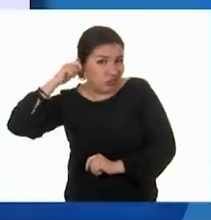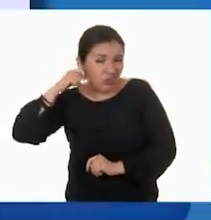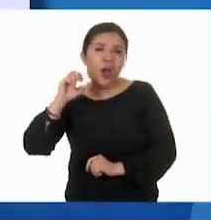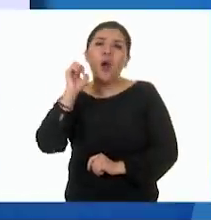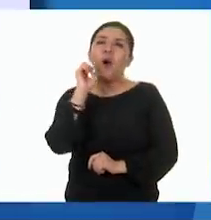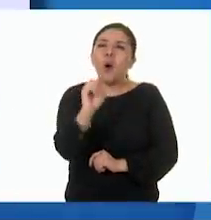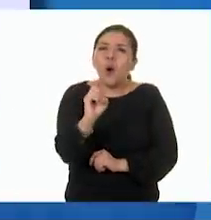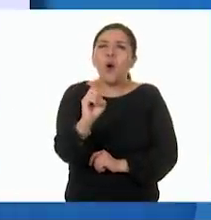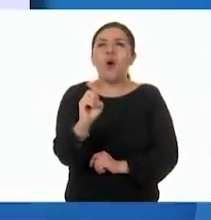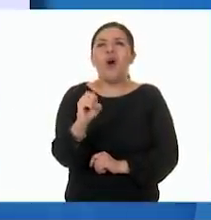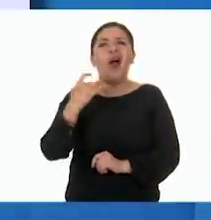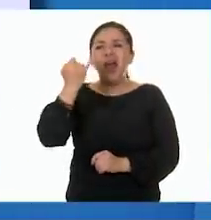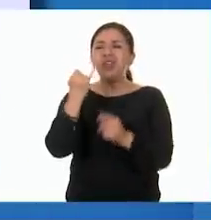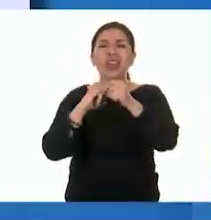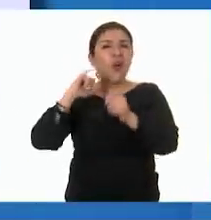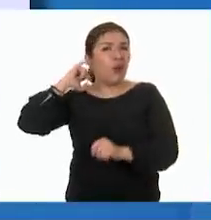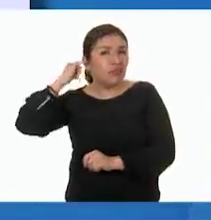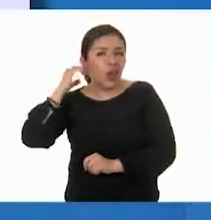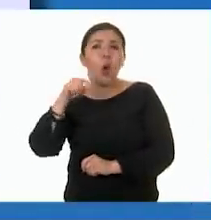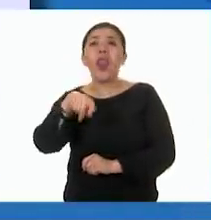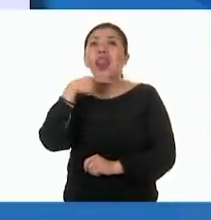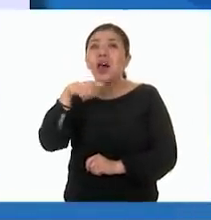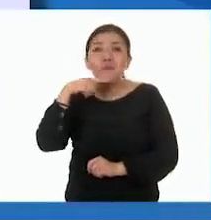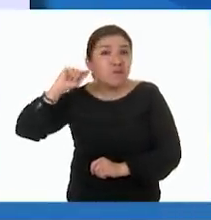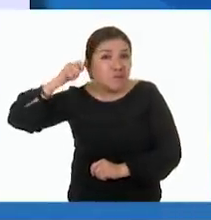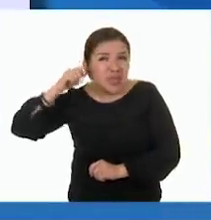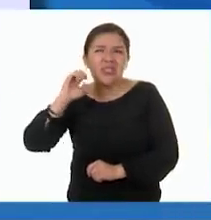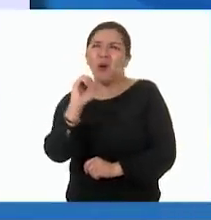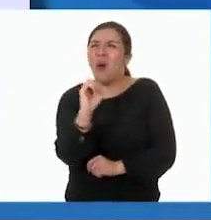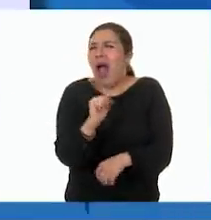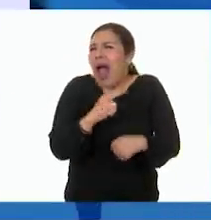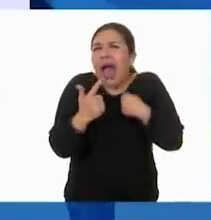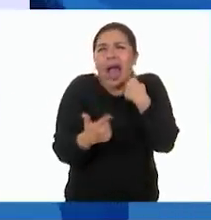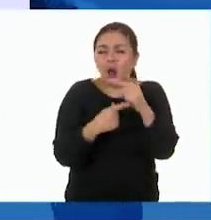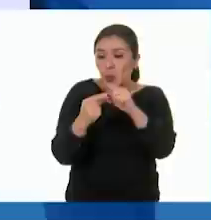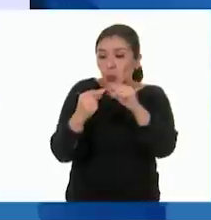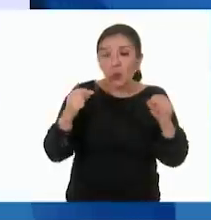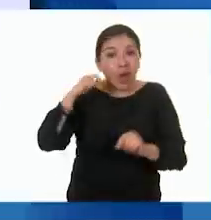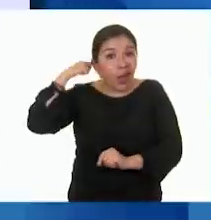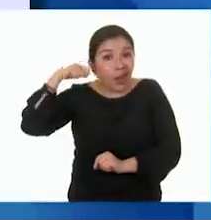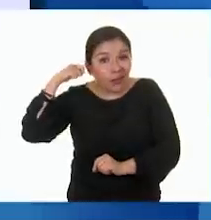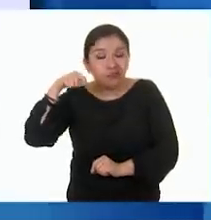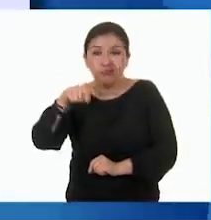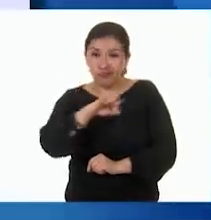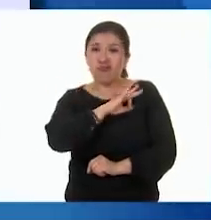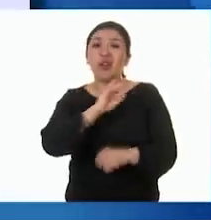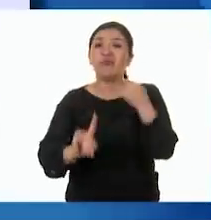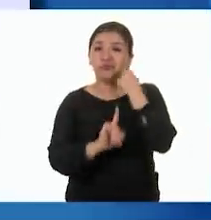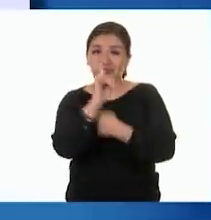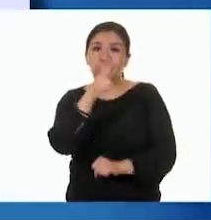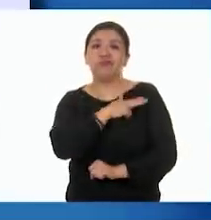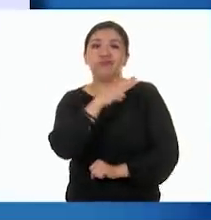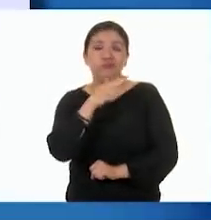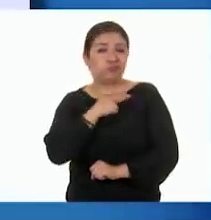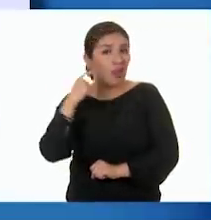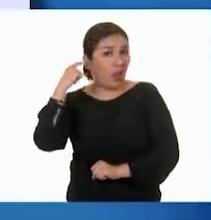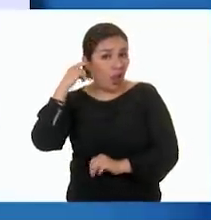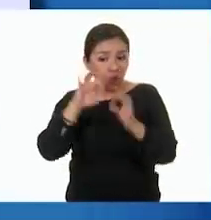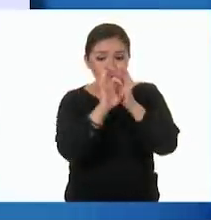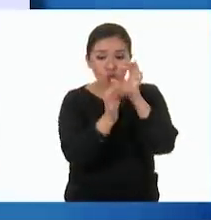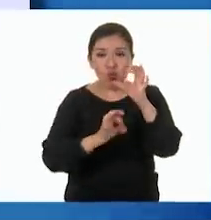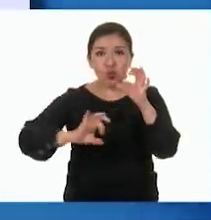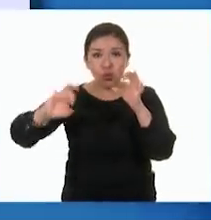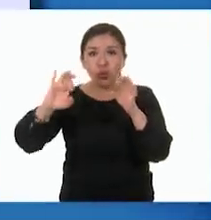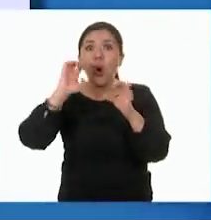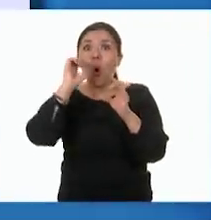hisopos, los dedos, los lápices o cualquier objeto con punta, que pueden lesionar el conducto auditivo y